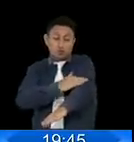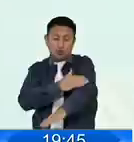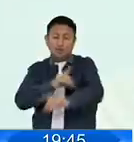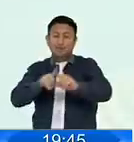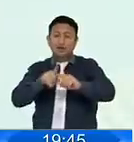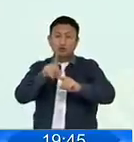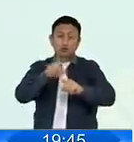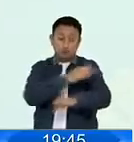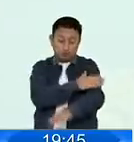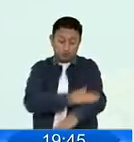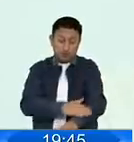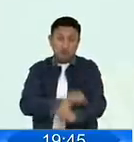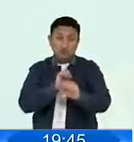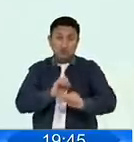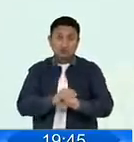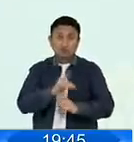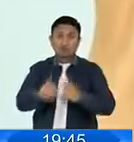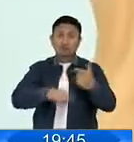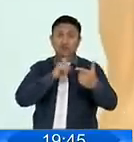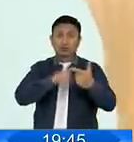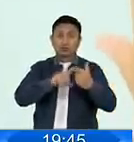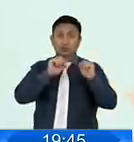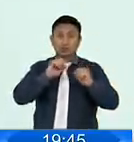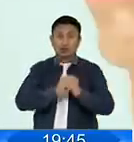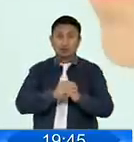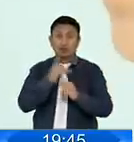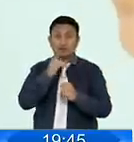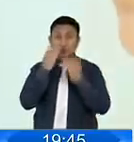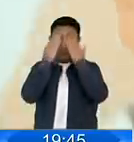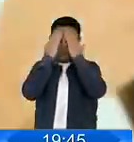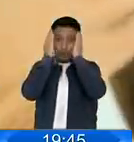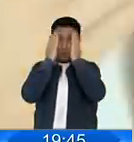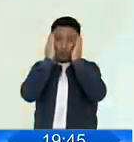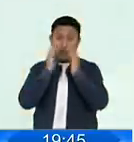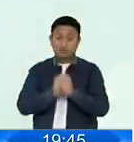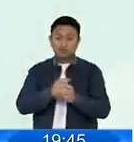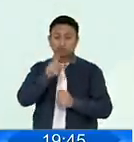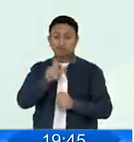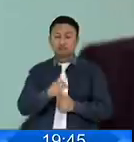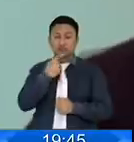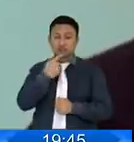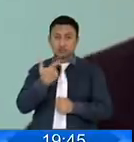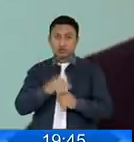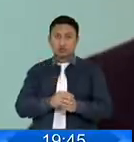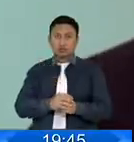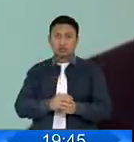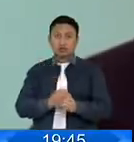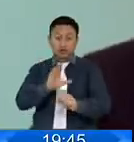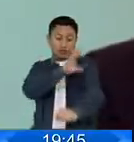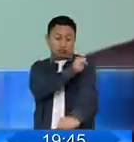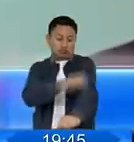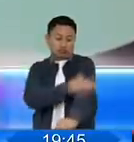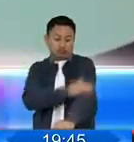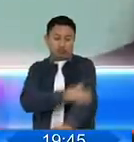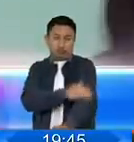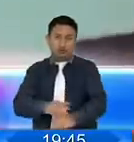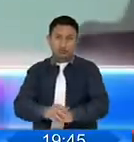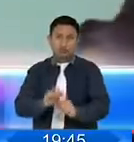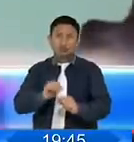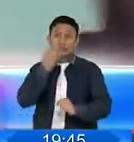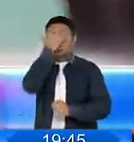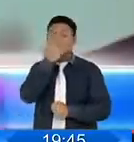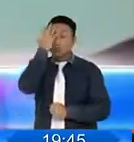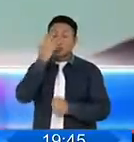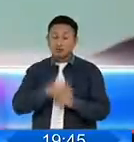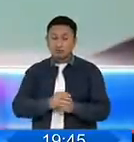mismo tiempo aplicarse de manera correcta. La gente dice, yo me pongo el protector solar, sí, pero en la cara, pero detrás de